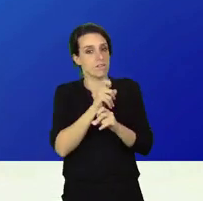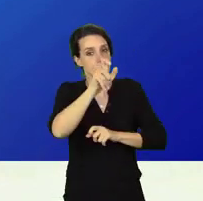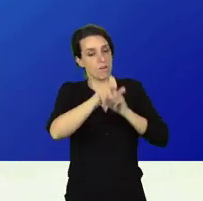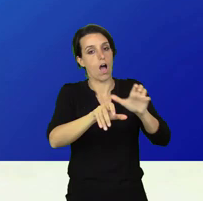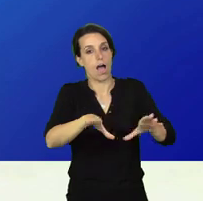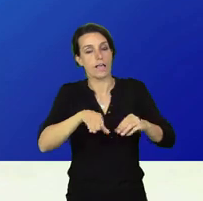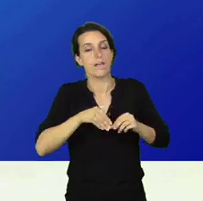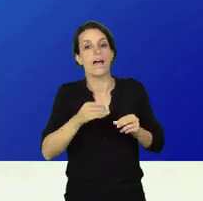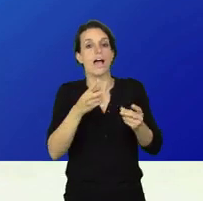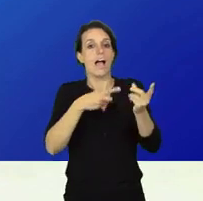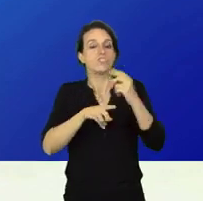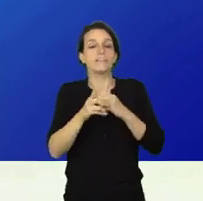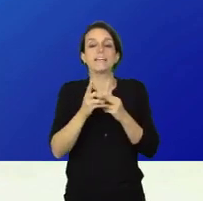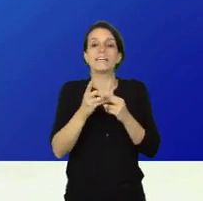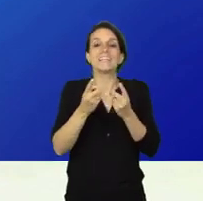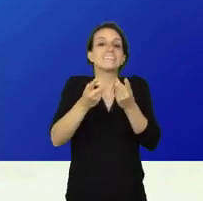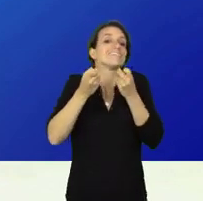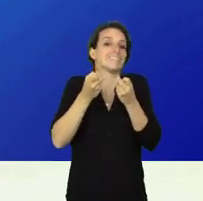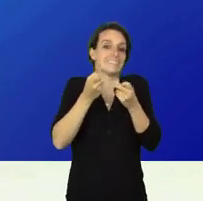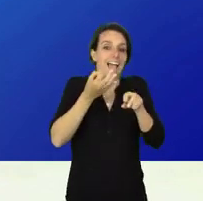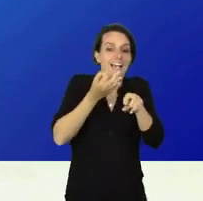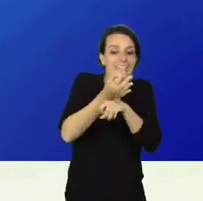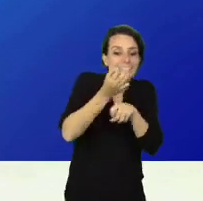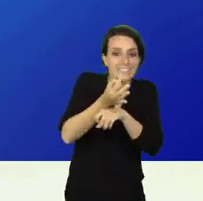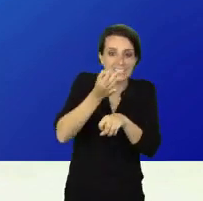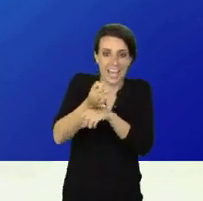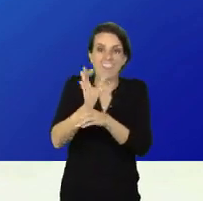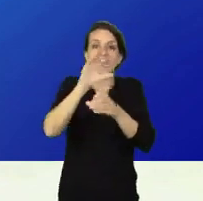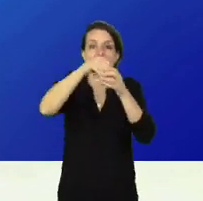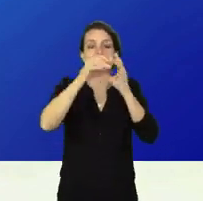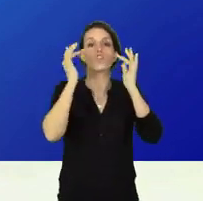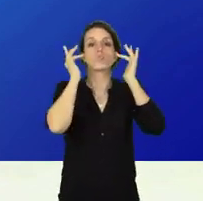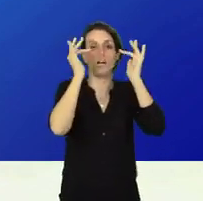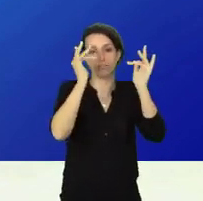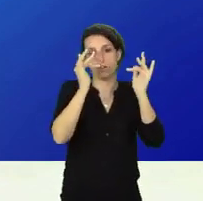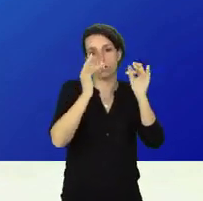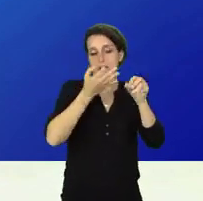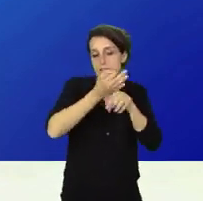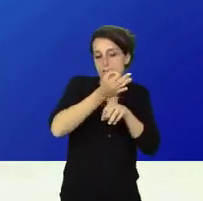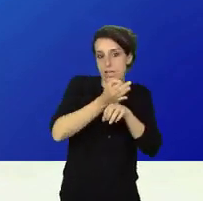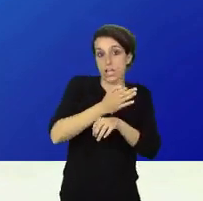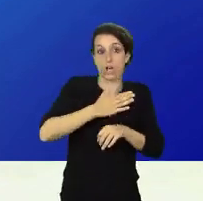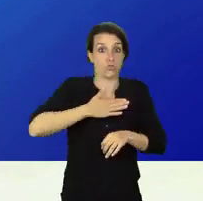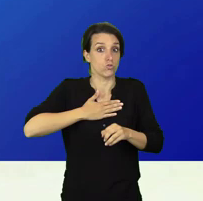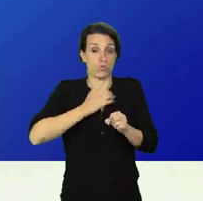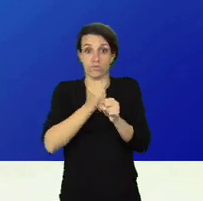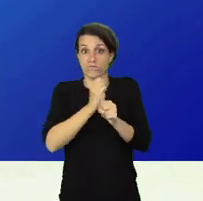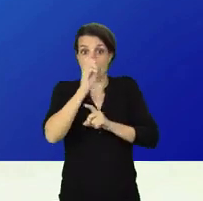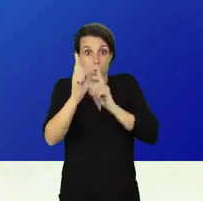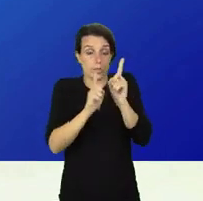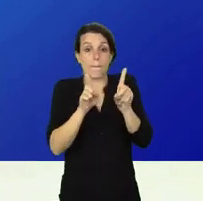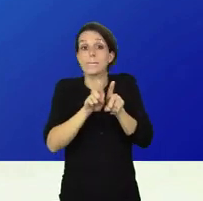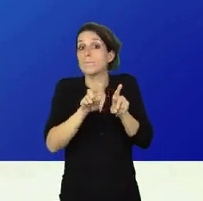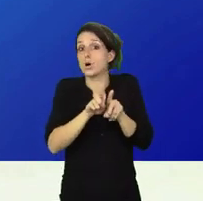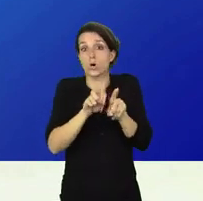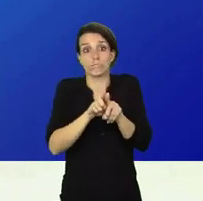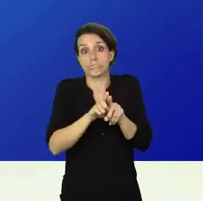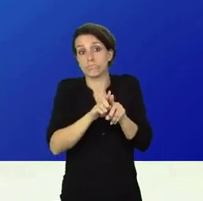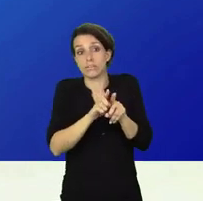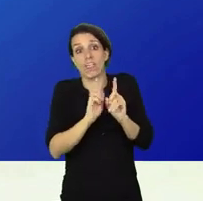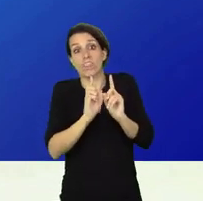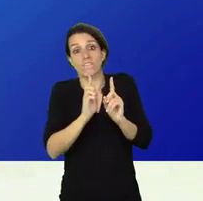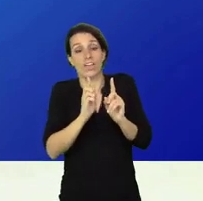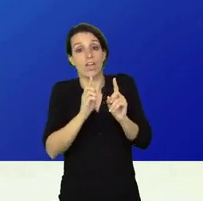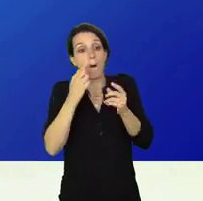sabemos de que es necesario consolidar en las instituciones, por lo menos en la institución educativa en la que trabajo yo, como una política institucional